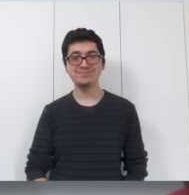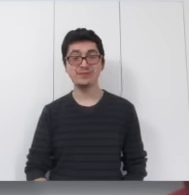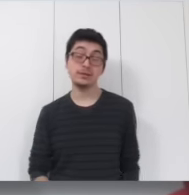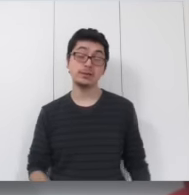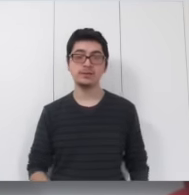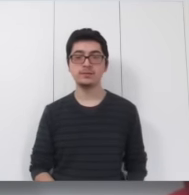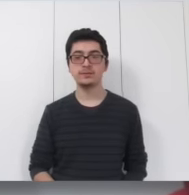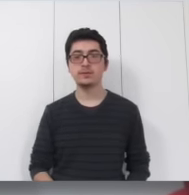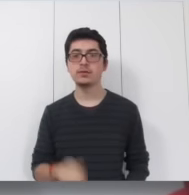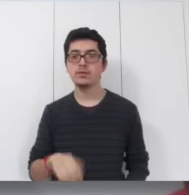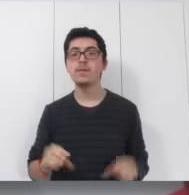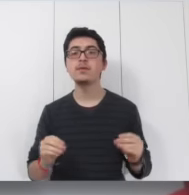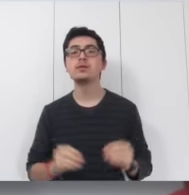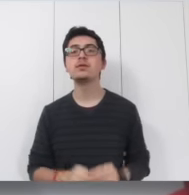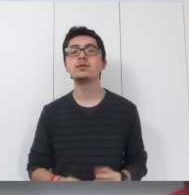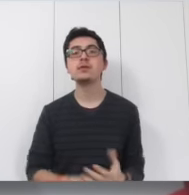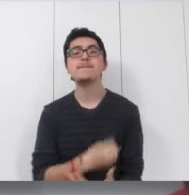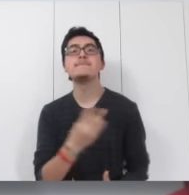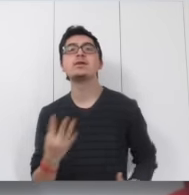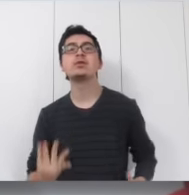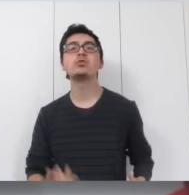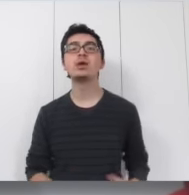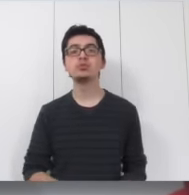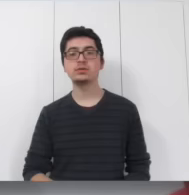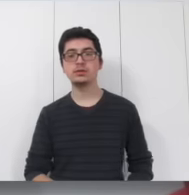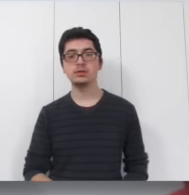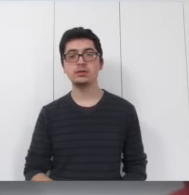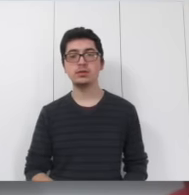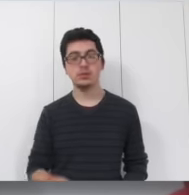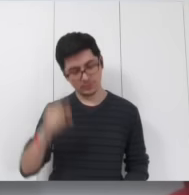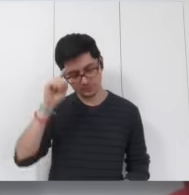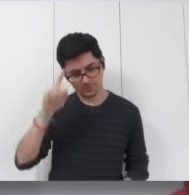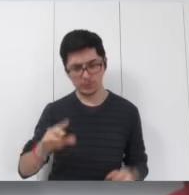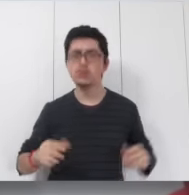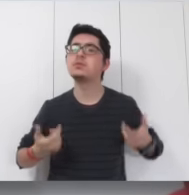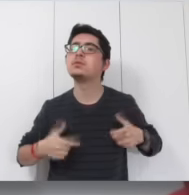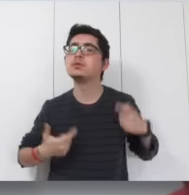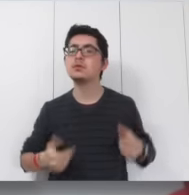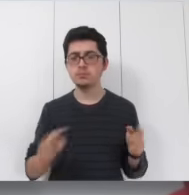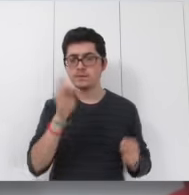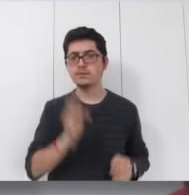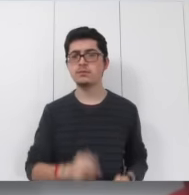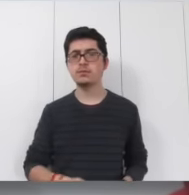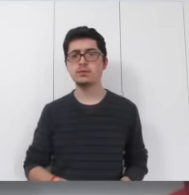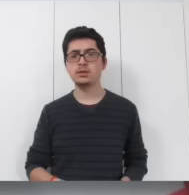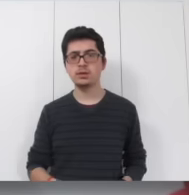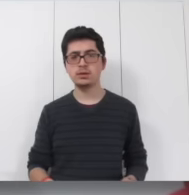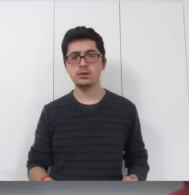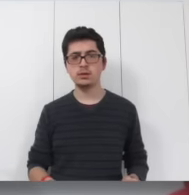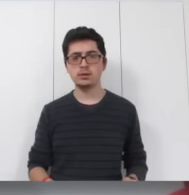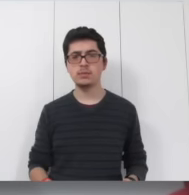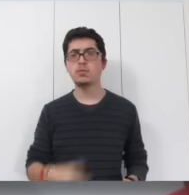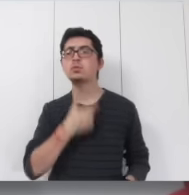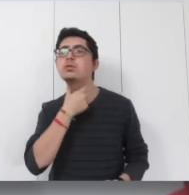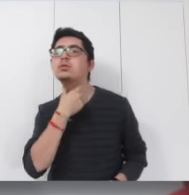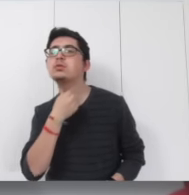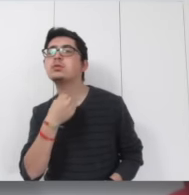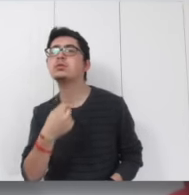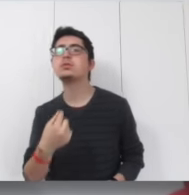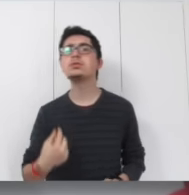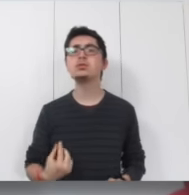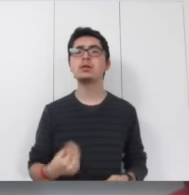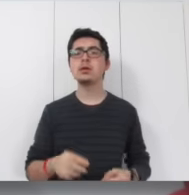fin, el día de hoy vamos a hablar sobre las novedades de Penguin Random House, pero voy a tratar de hacerlo un poco diferente. Y es que me gustaría recomendarte